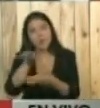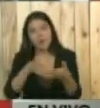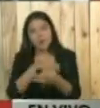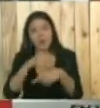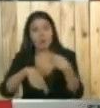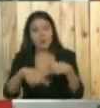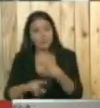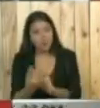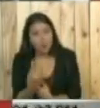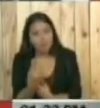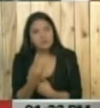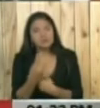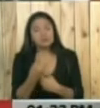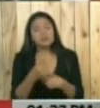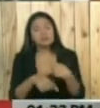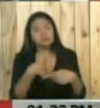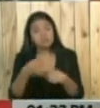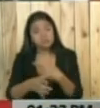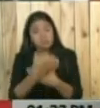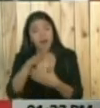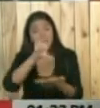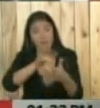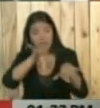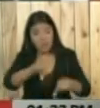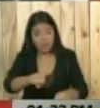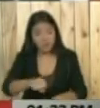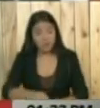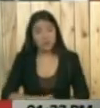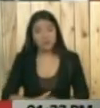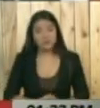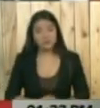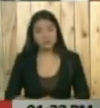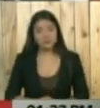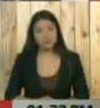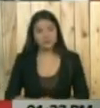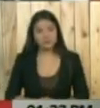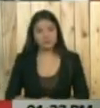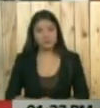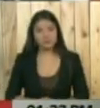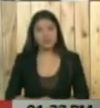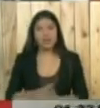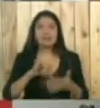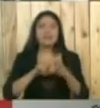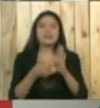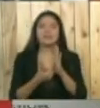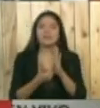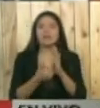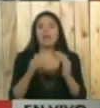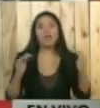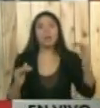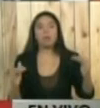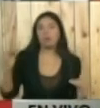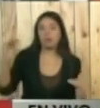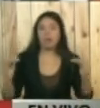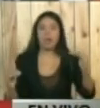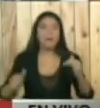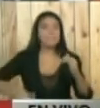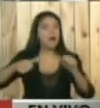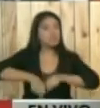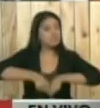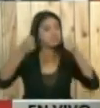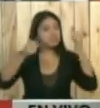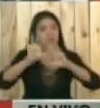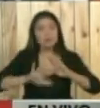secuelas que va dejando ese capitalismo salvaje, que se traduce en más desigualdad y mayor destrucción del